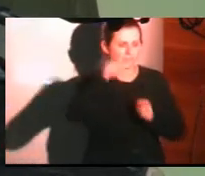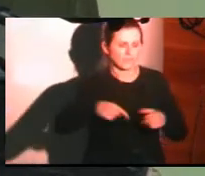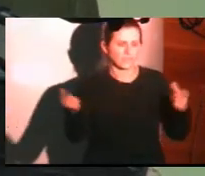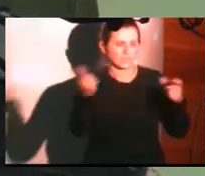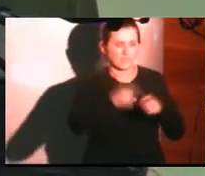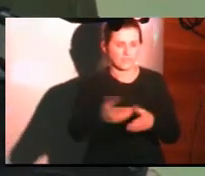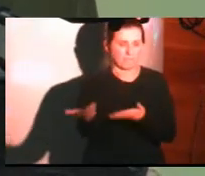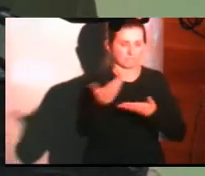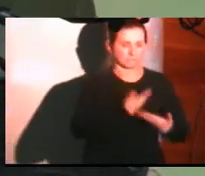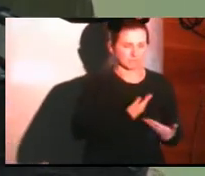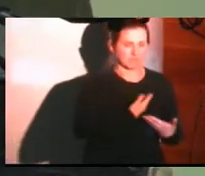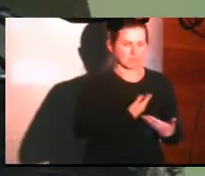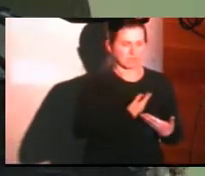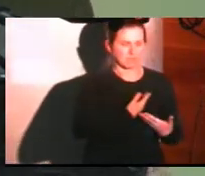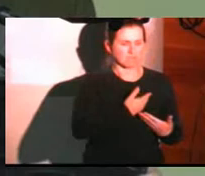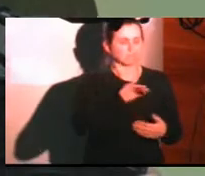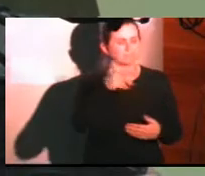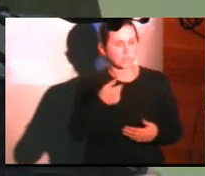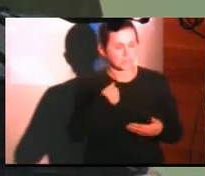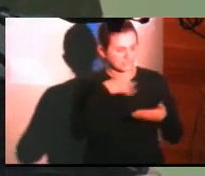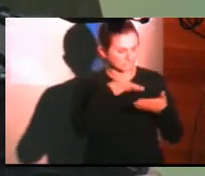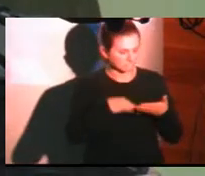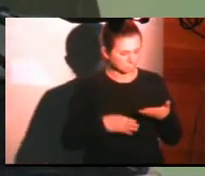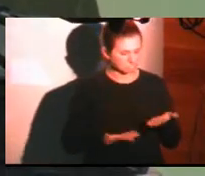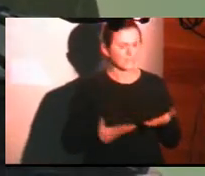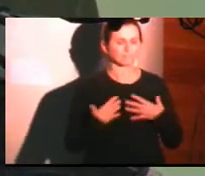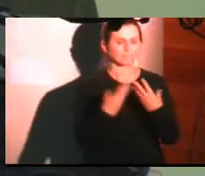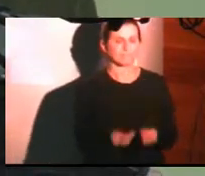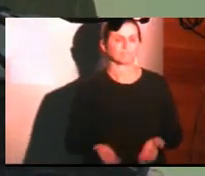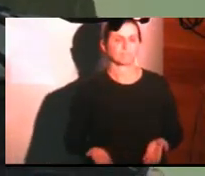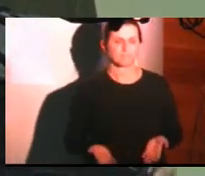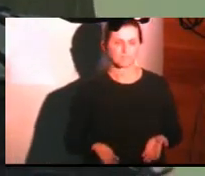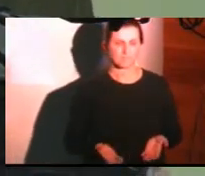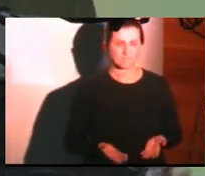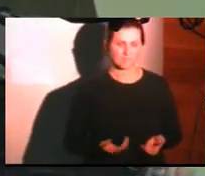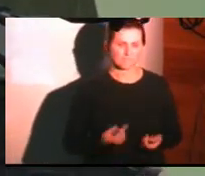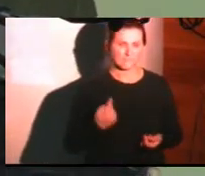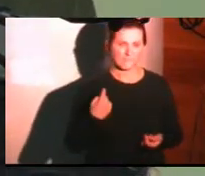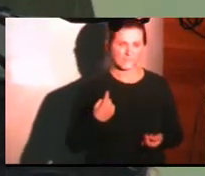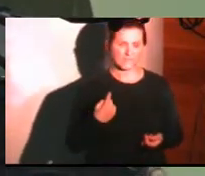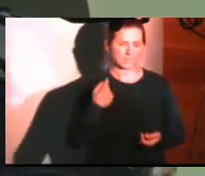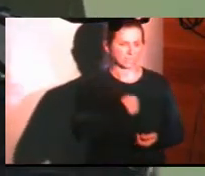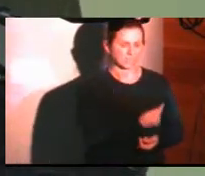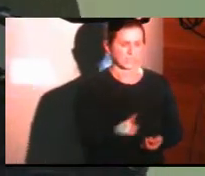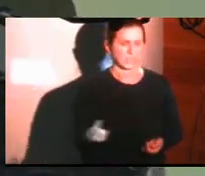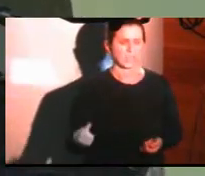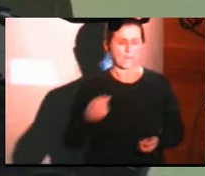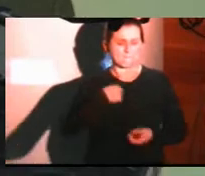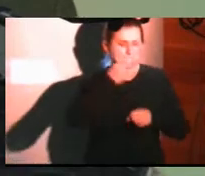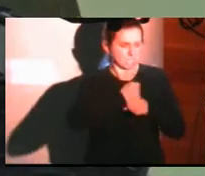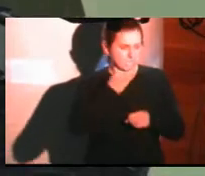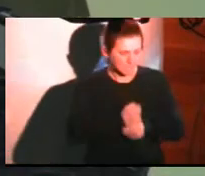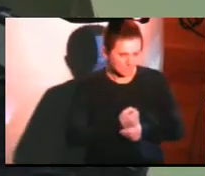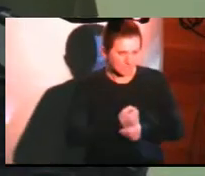para poder seguir aportando desde nuestras posiciones como conductores de